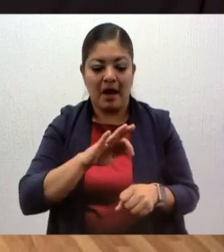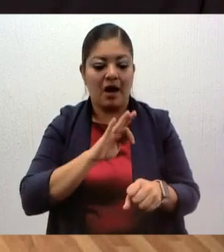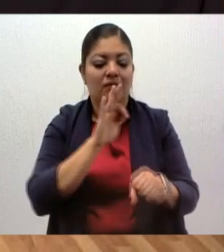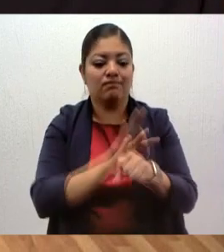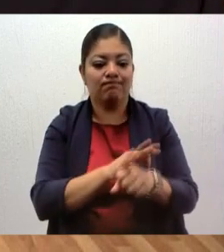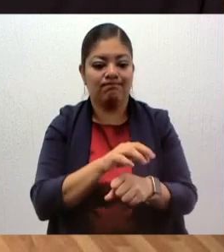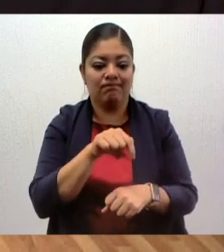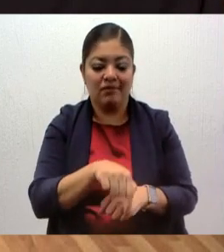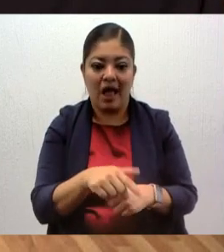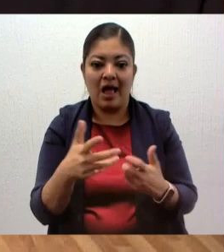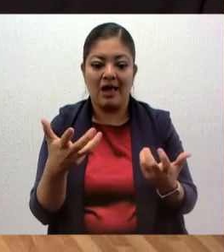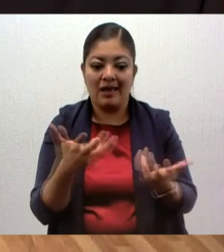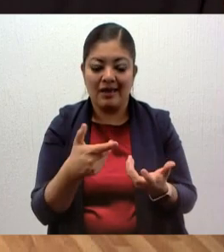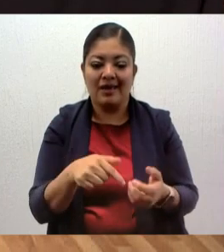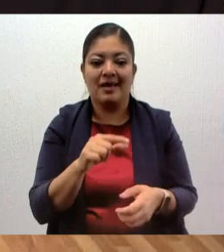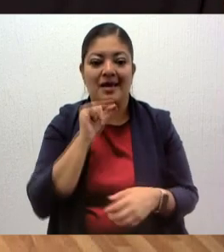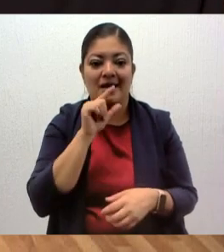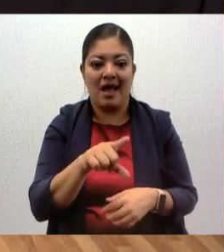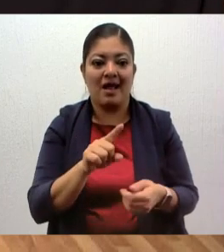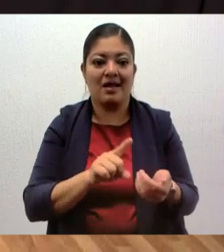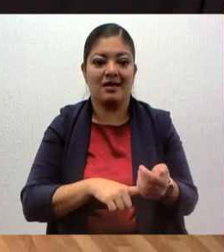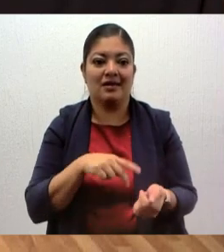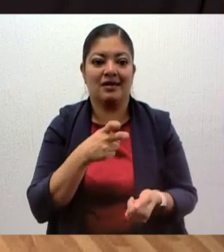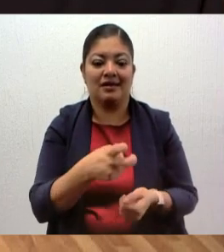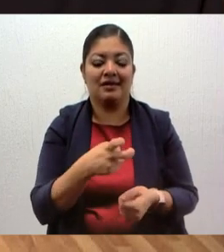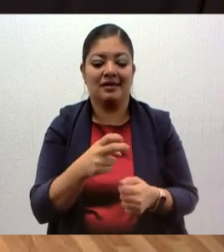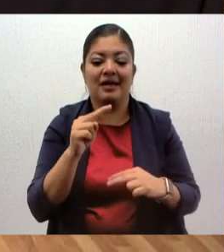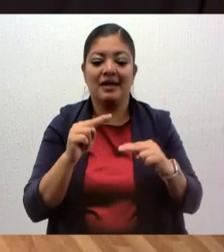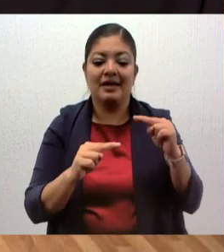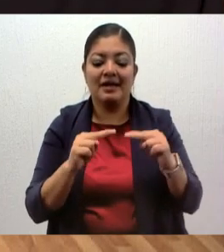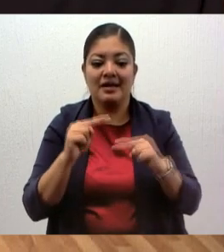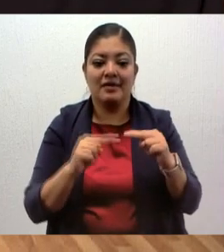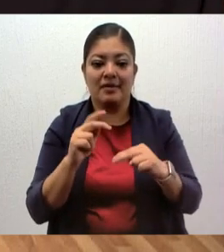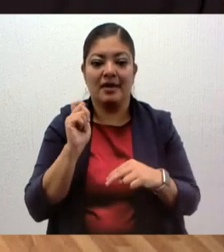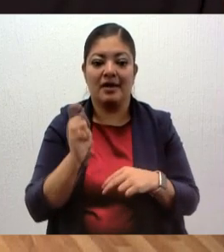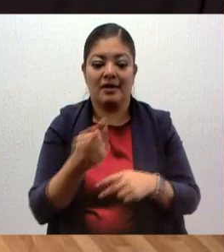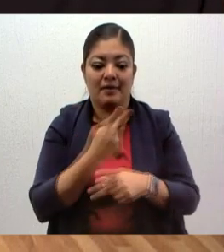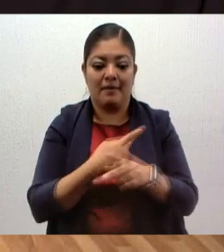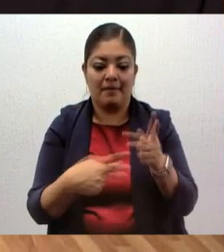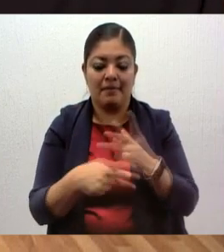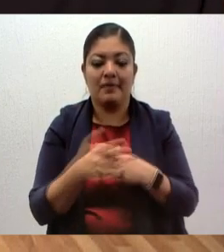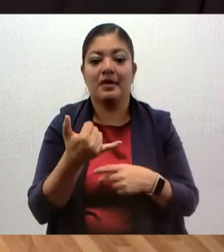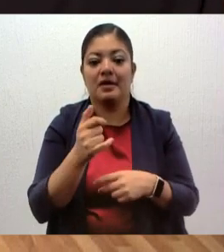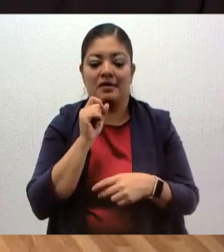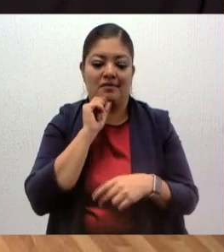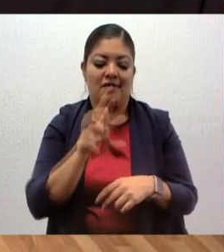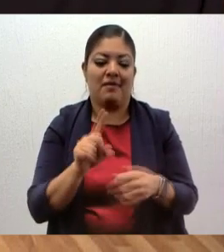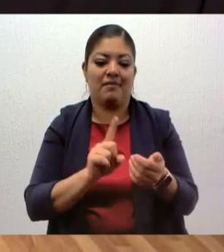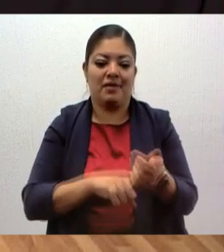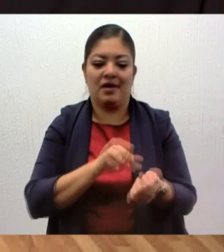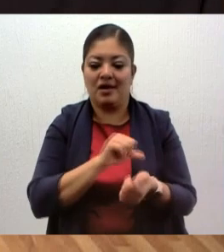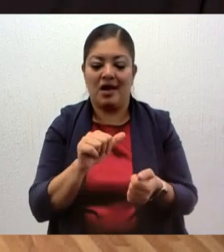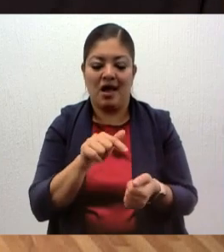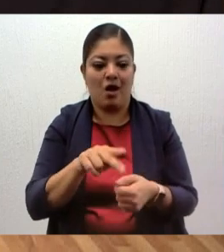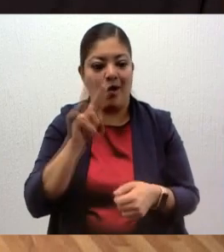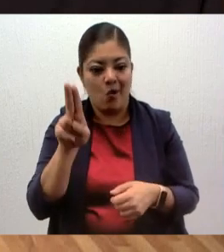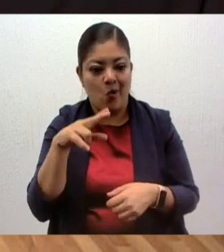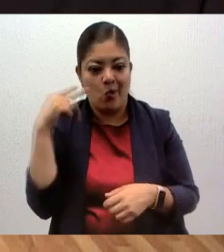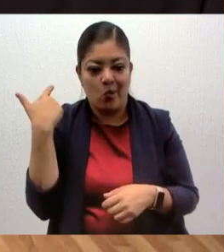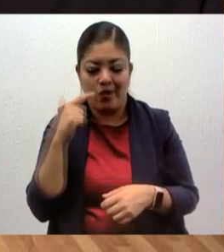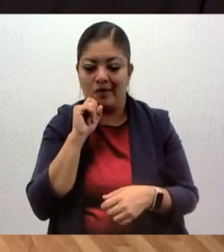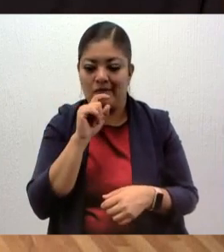Jalisco este este nivel medio Superior y obviamente la infraestructura que la propia universidad de Guadalajara requiere